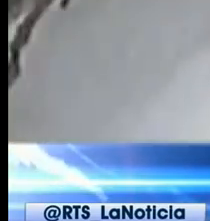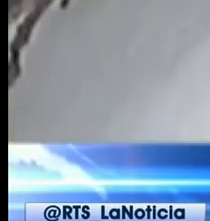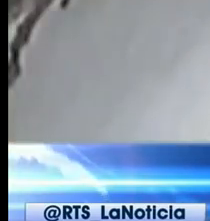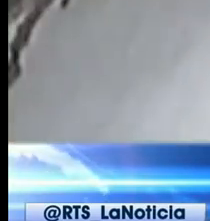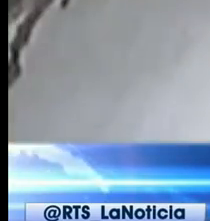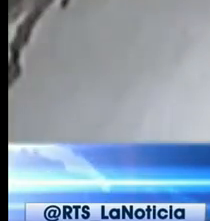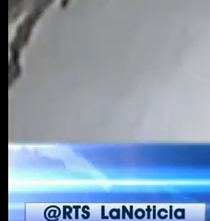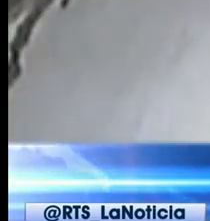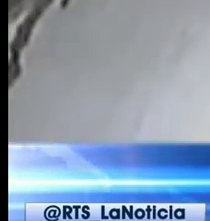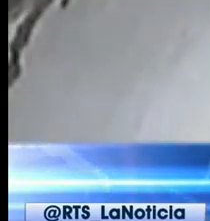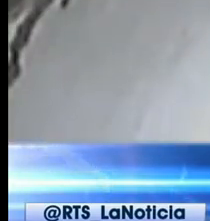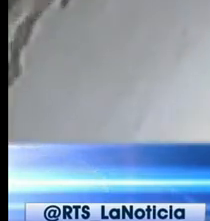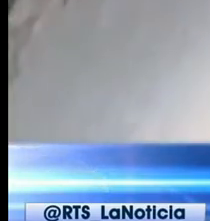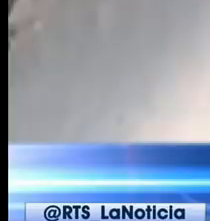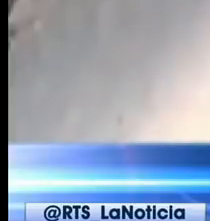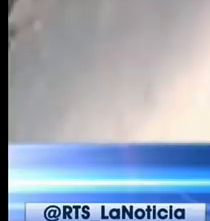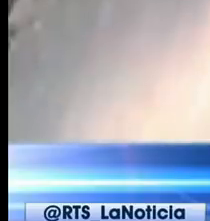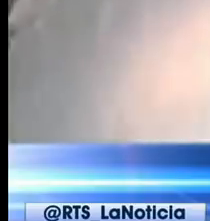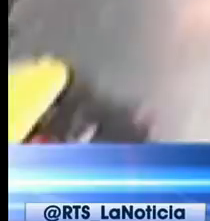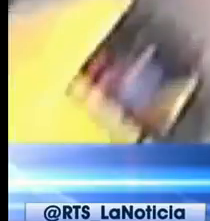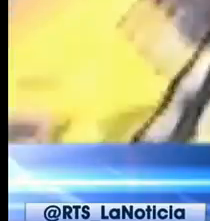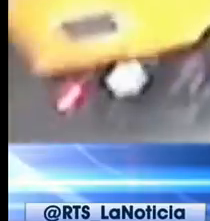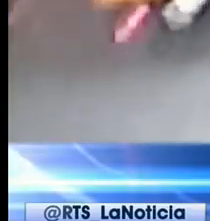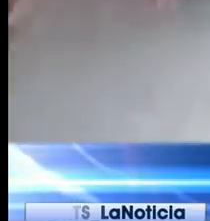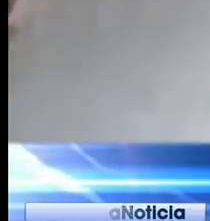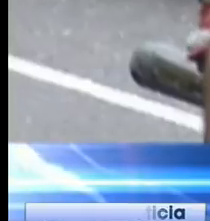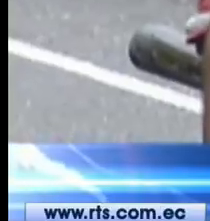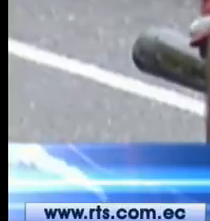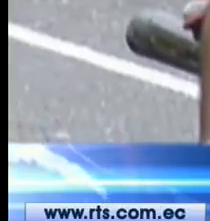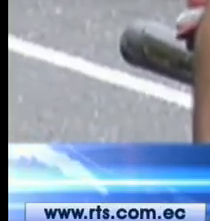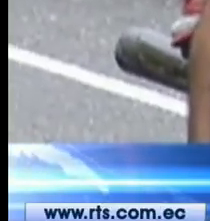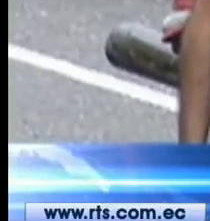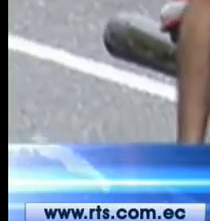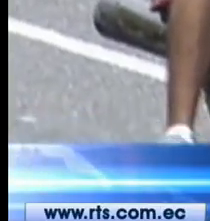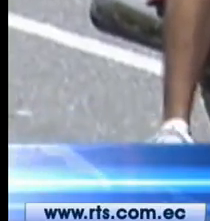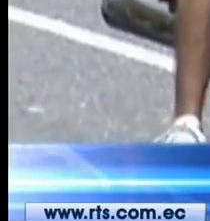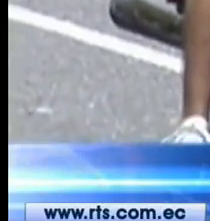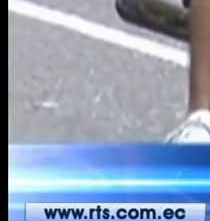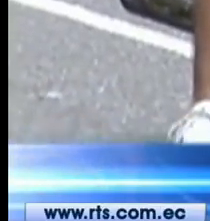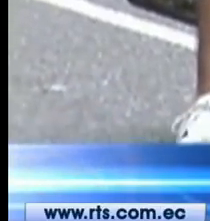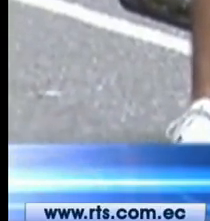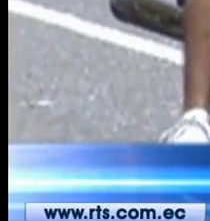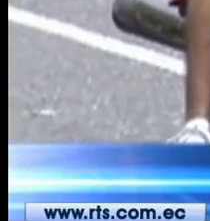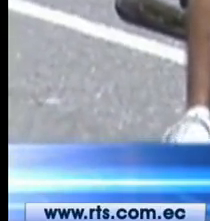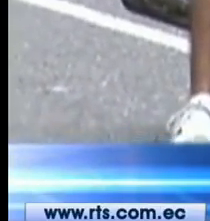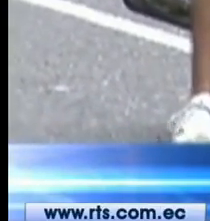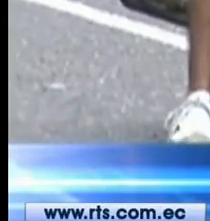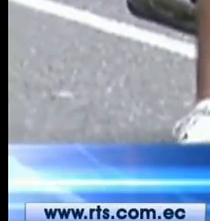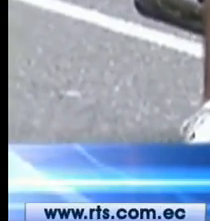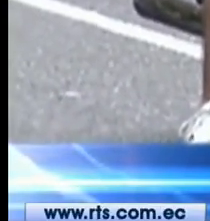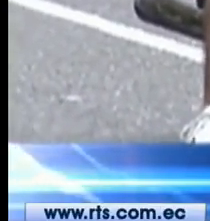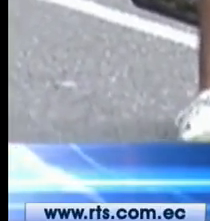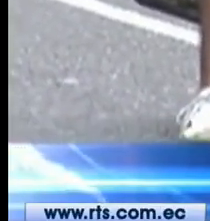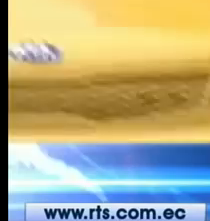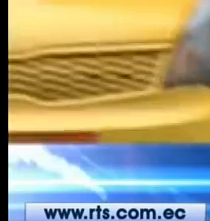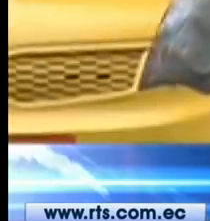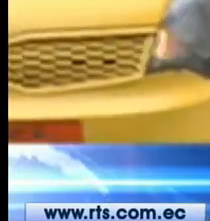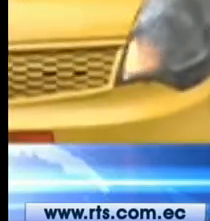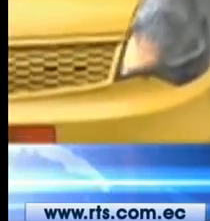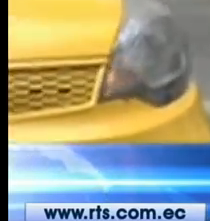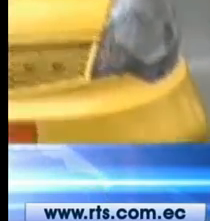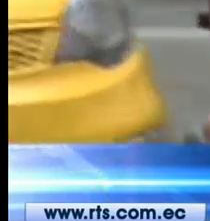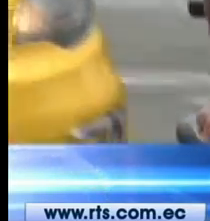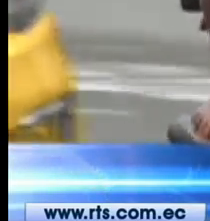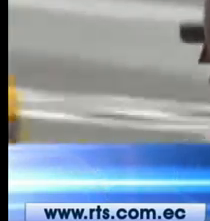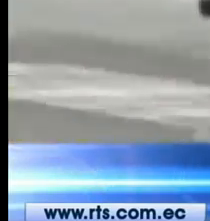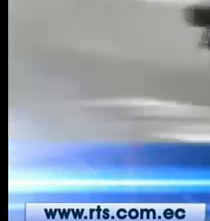ATM determinará los horarios y sectores en los que estará permitido que dos hombres circulen en